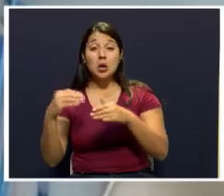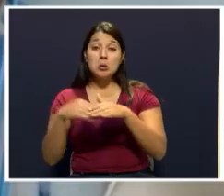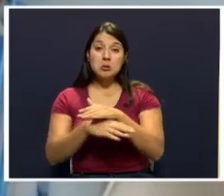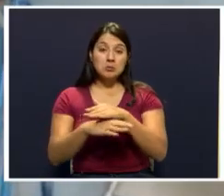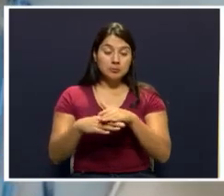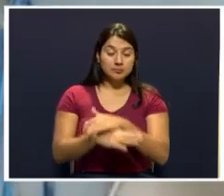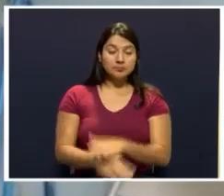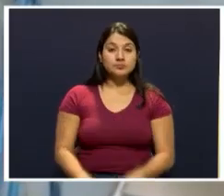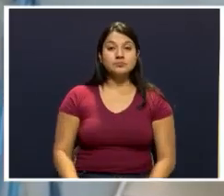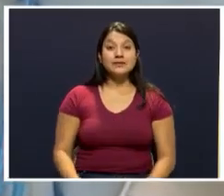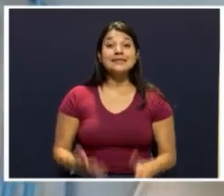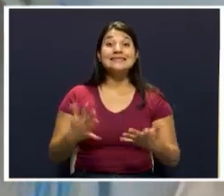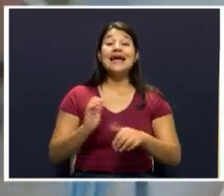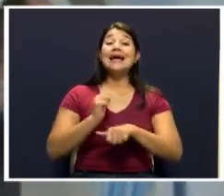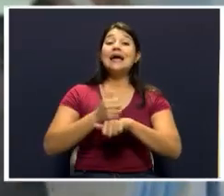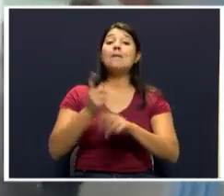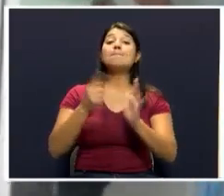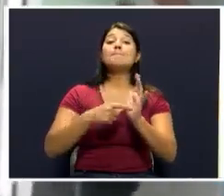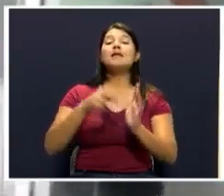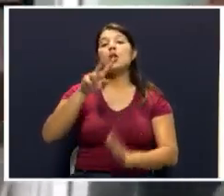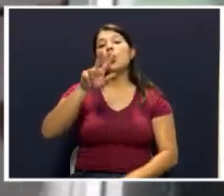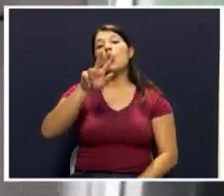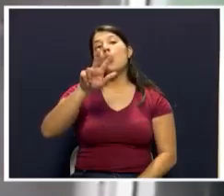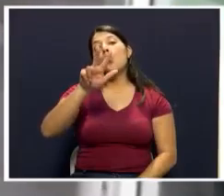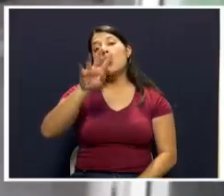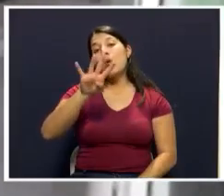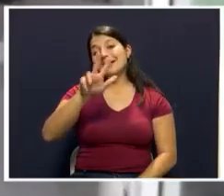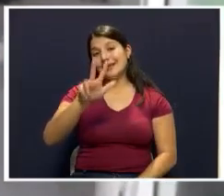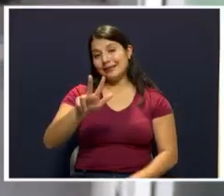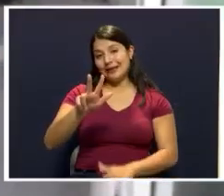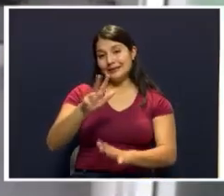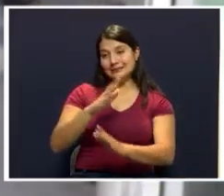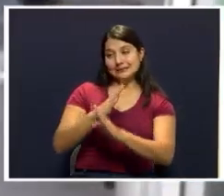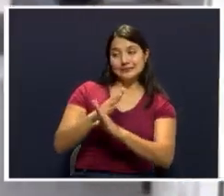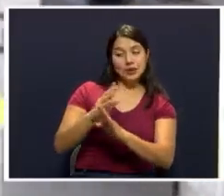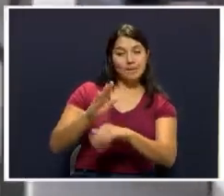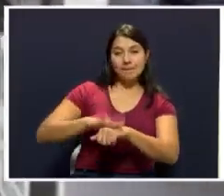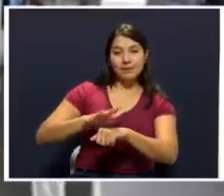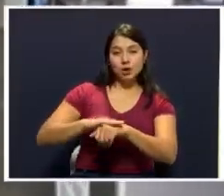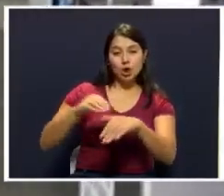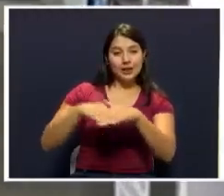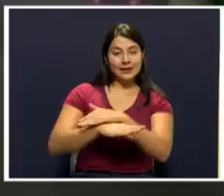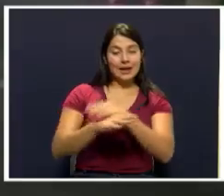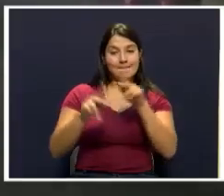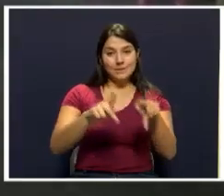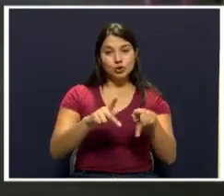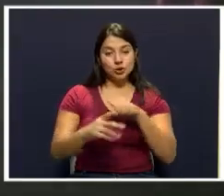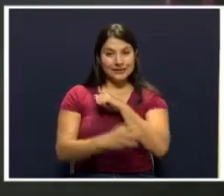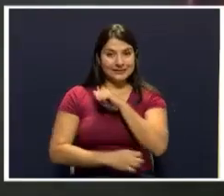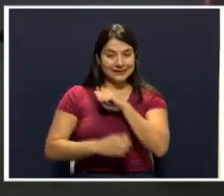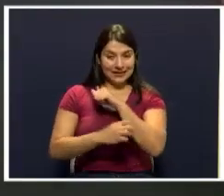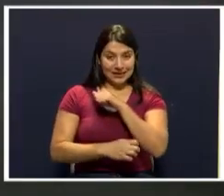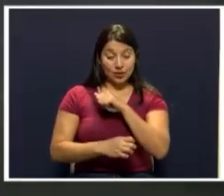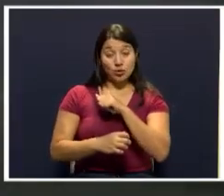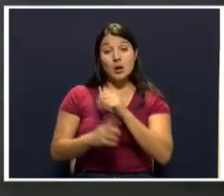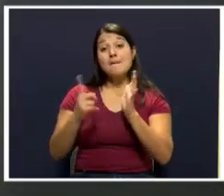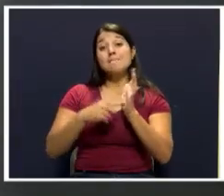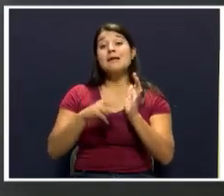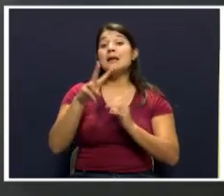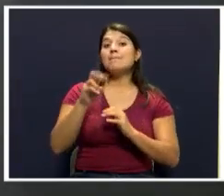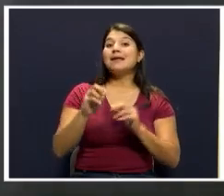fronterizos. Se han impuesto 1.043 impedimentos de ingreso al país a personas extranjeras con categoría migratoria, de los cuales 1.020 han